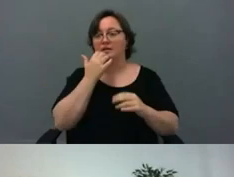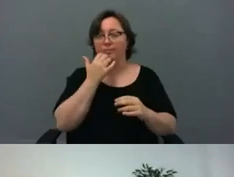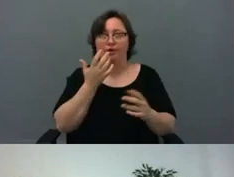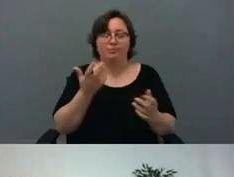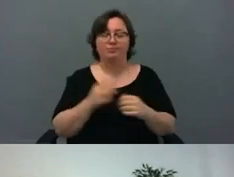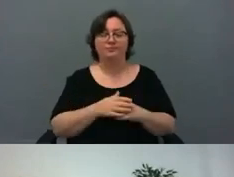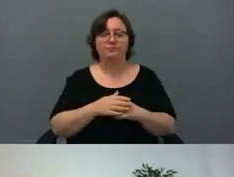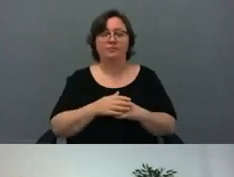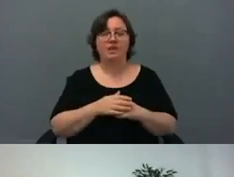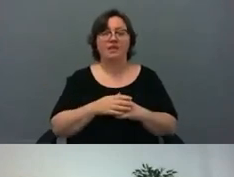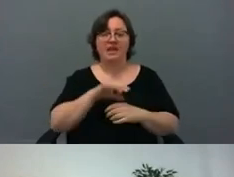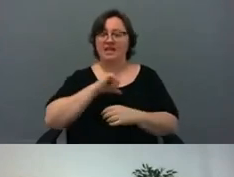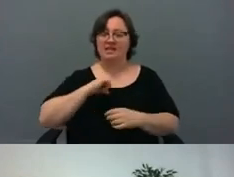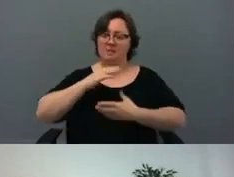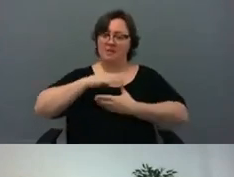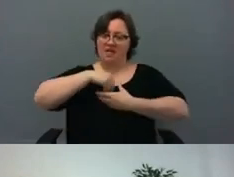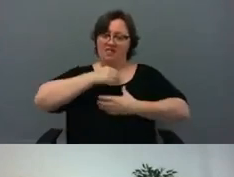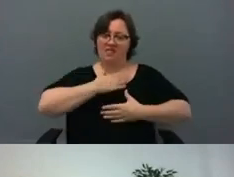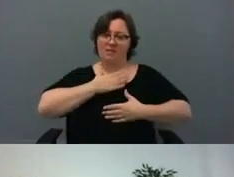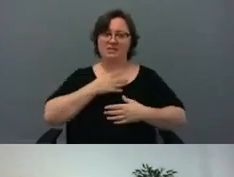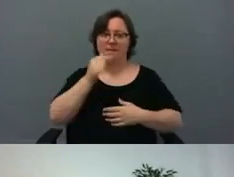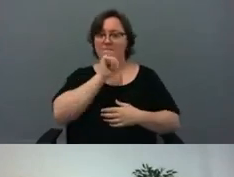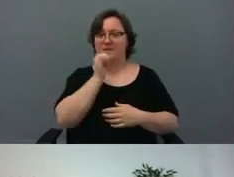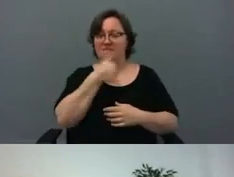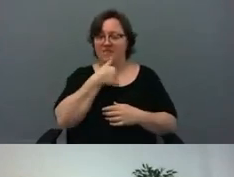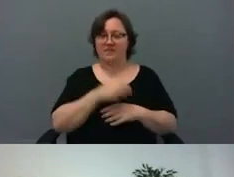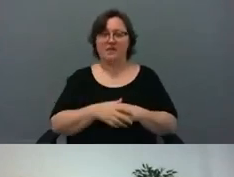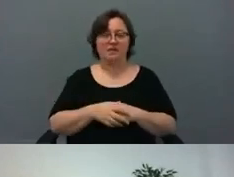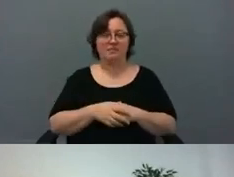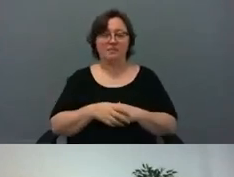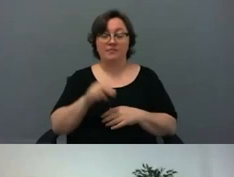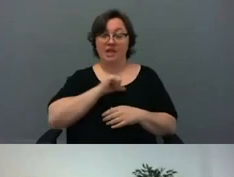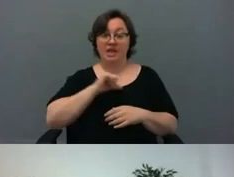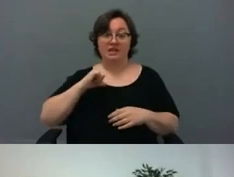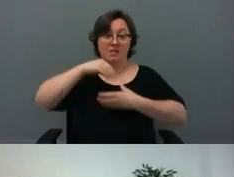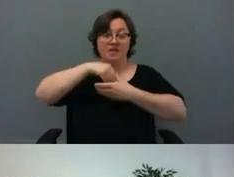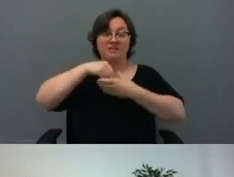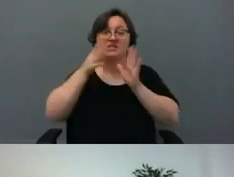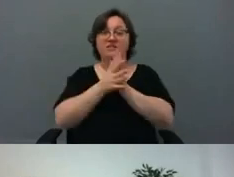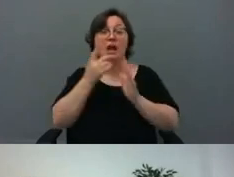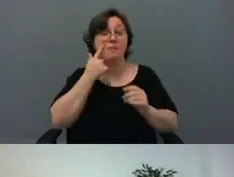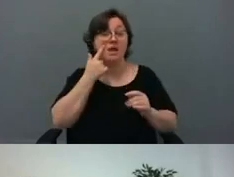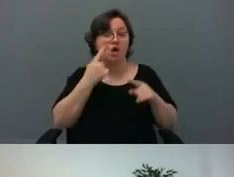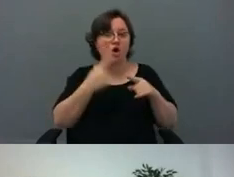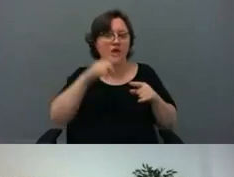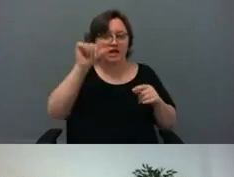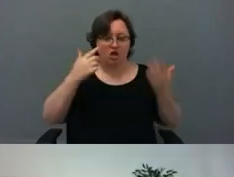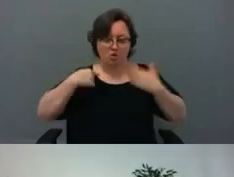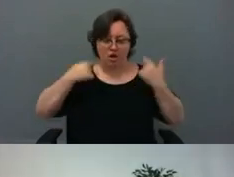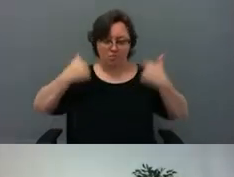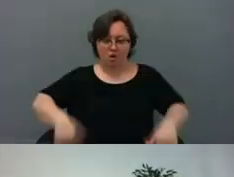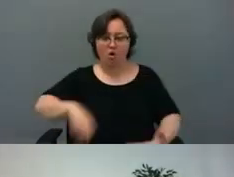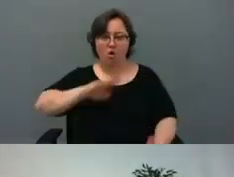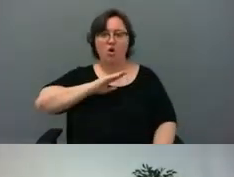ejemplo el de intimidad y privacidad, ¿no? Intimidad que tiene que ver con todo aquello que se ve, ¿no? El cuerpo,